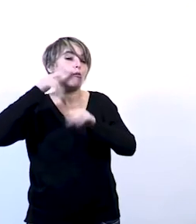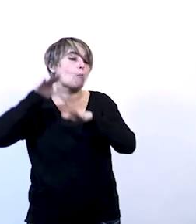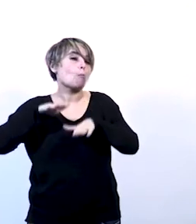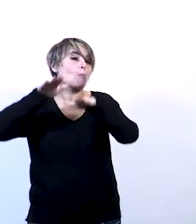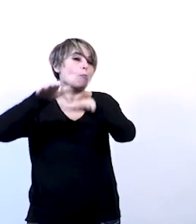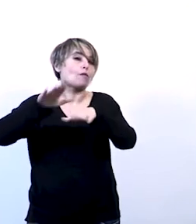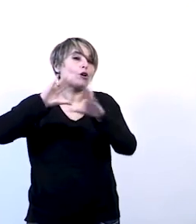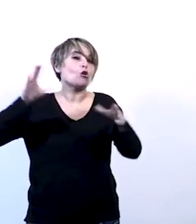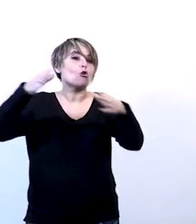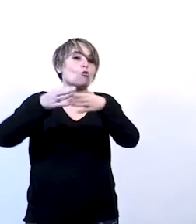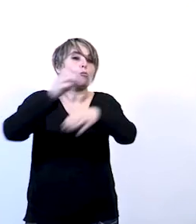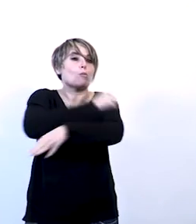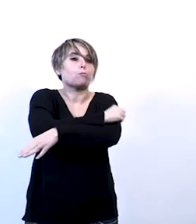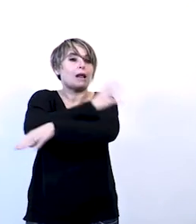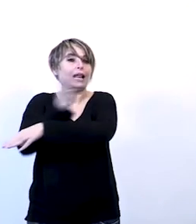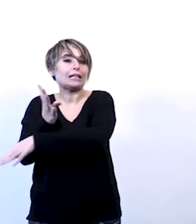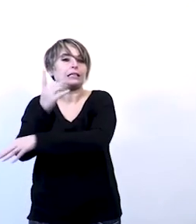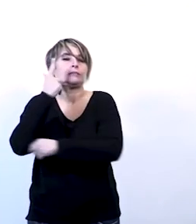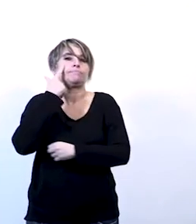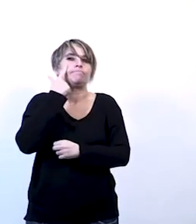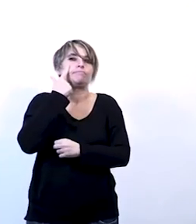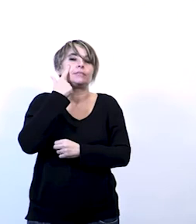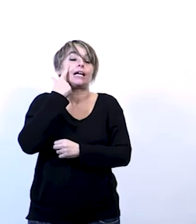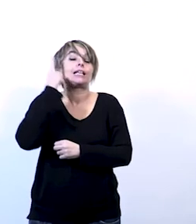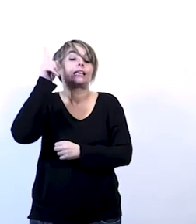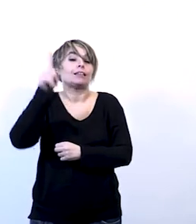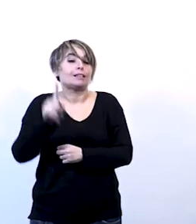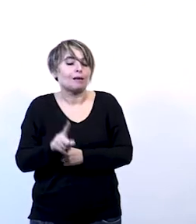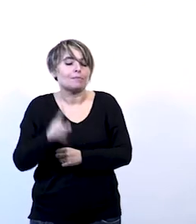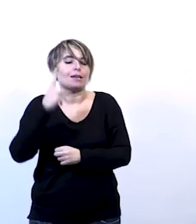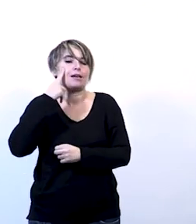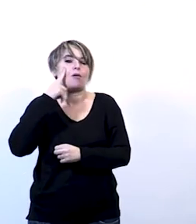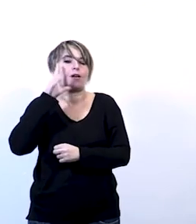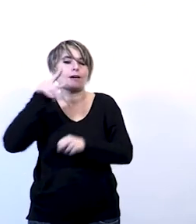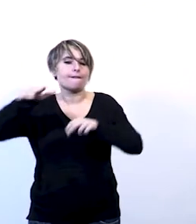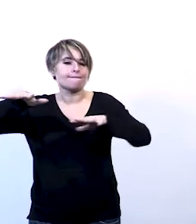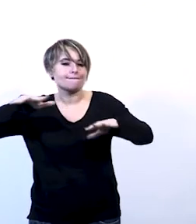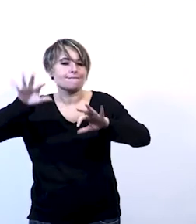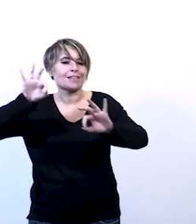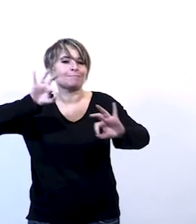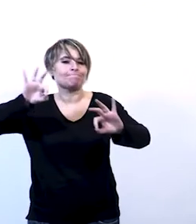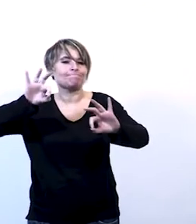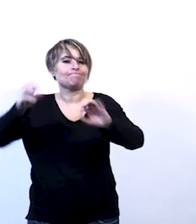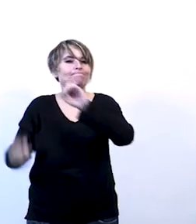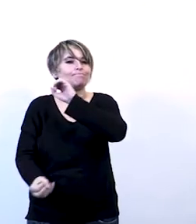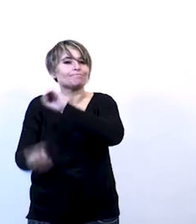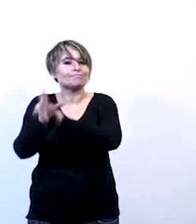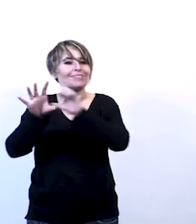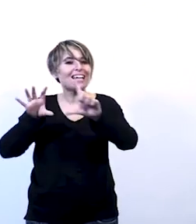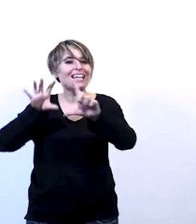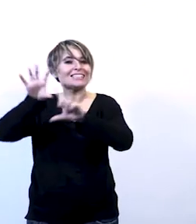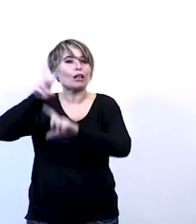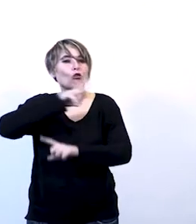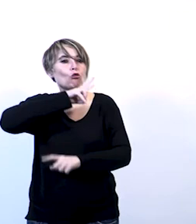de ese de movimiento, al mismo tiempo se está creando un Estado